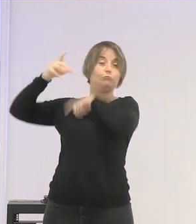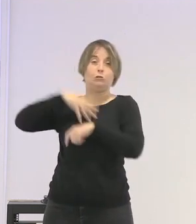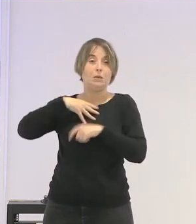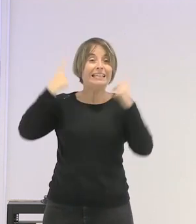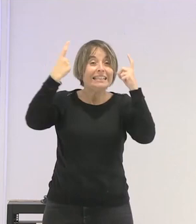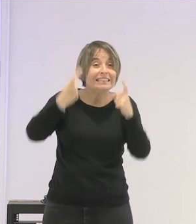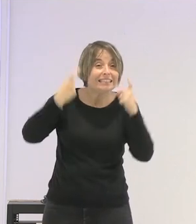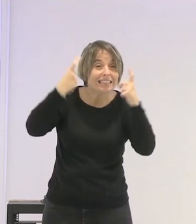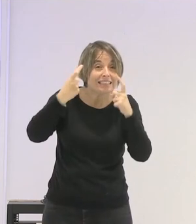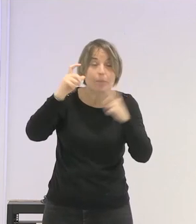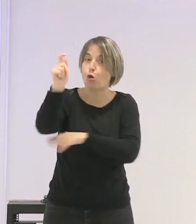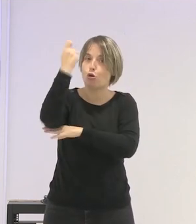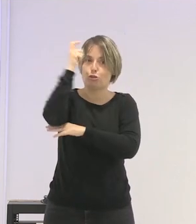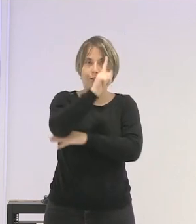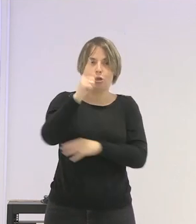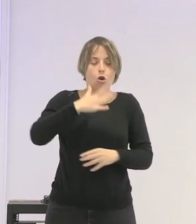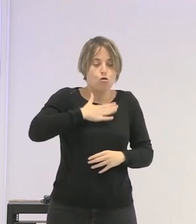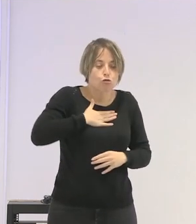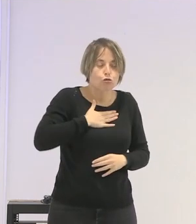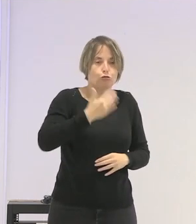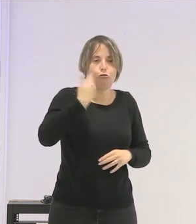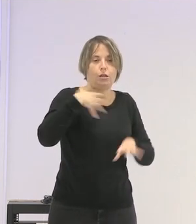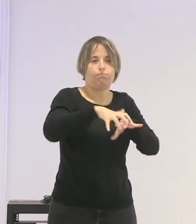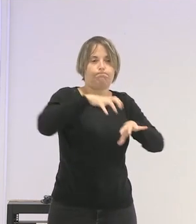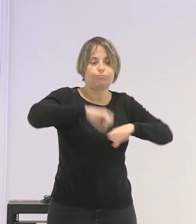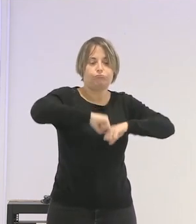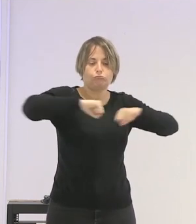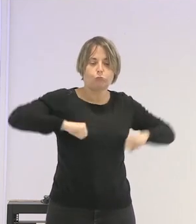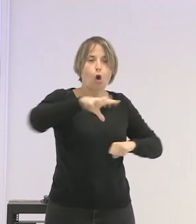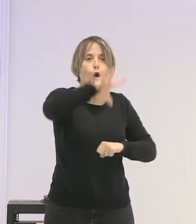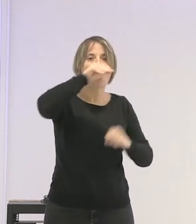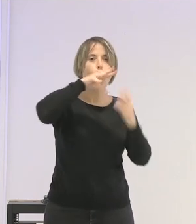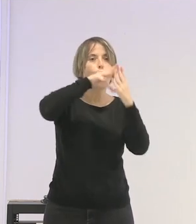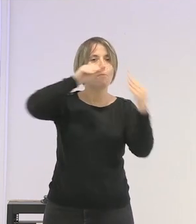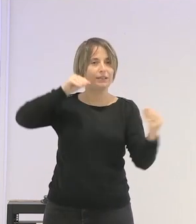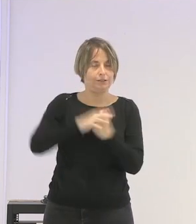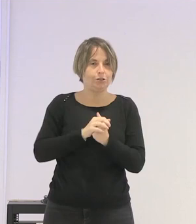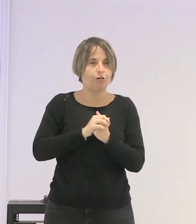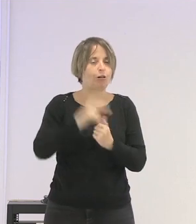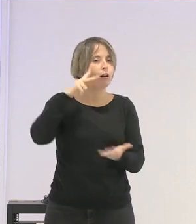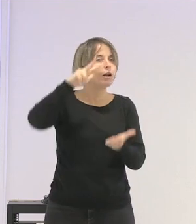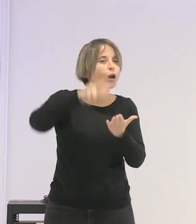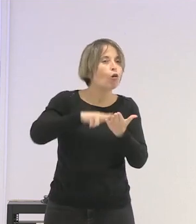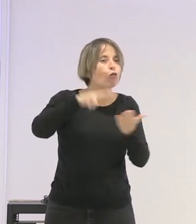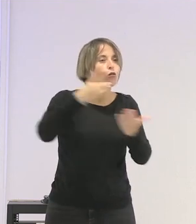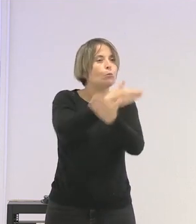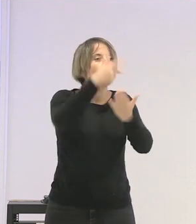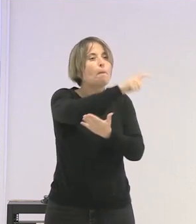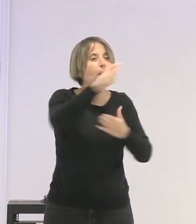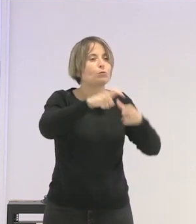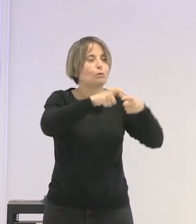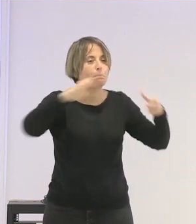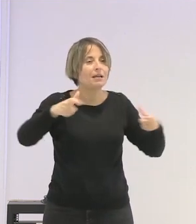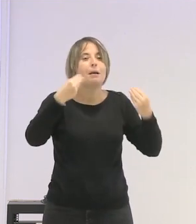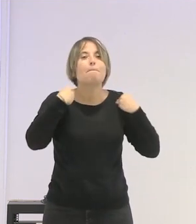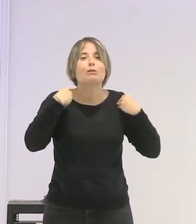van a conseguir, porque nuestro lado es un lado de mayor comprensión. Ofrece mayor reconocimiento a más personas y la gente quiere